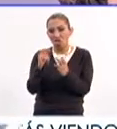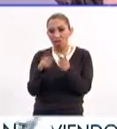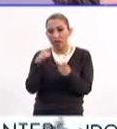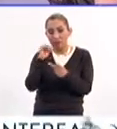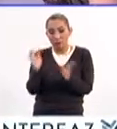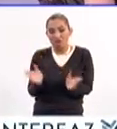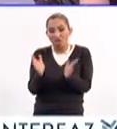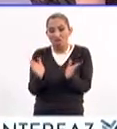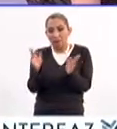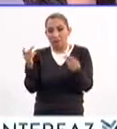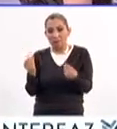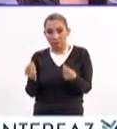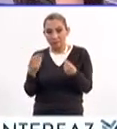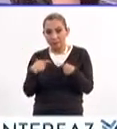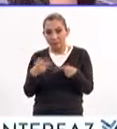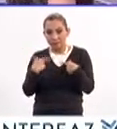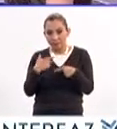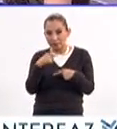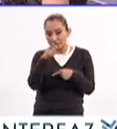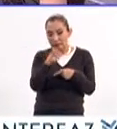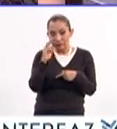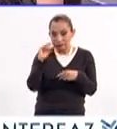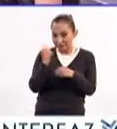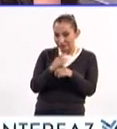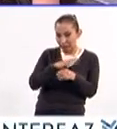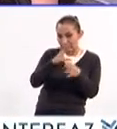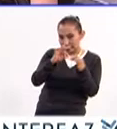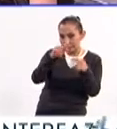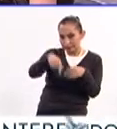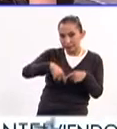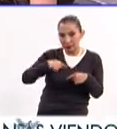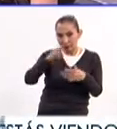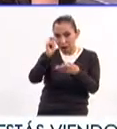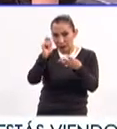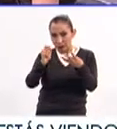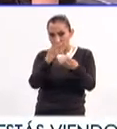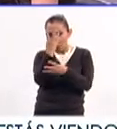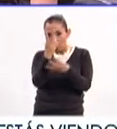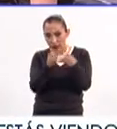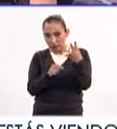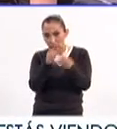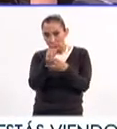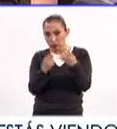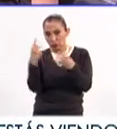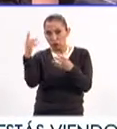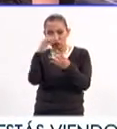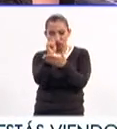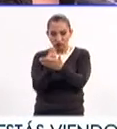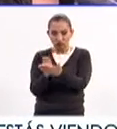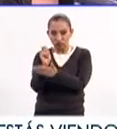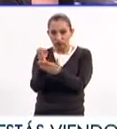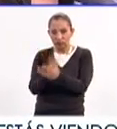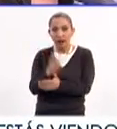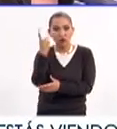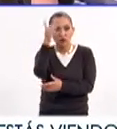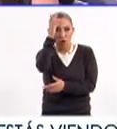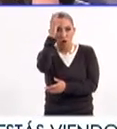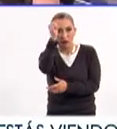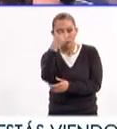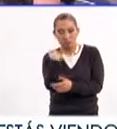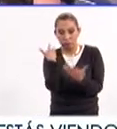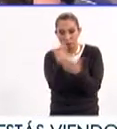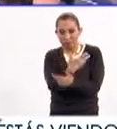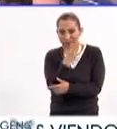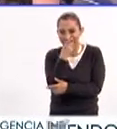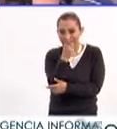empuje de mucha gente. Y de eso dan cuenta precisamente estos escritores a través de sus textos. Hay un concepto que me sorprende,